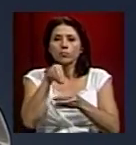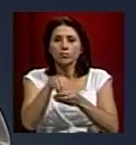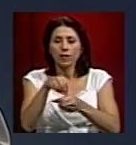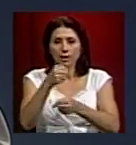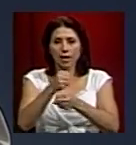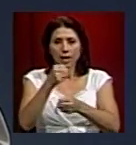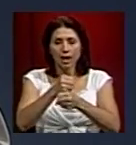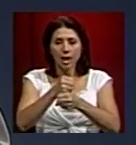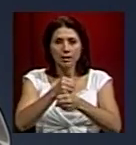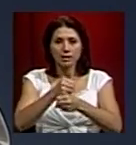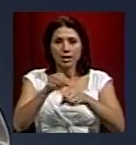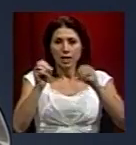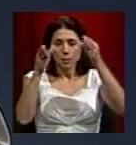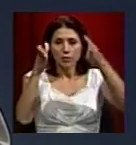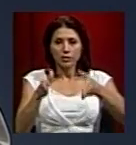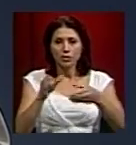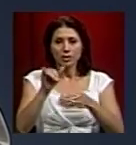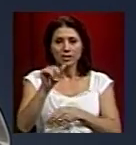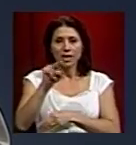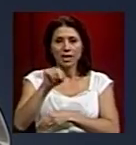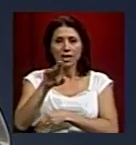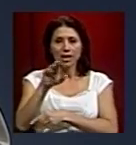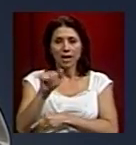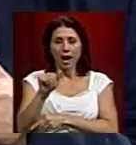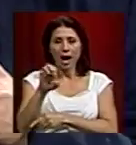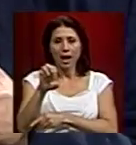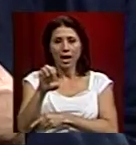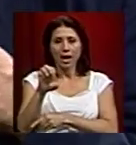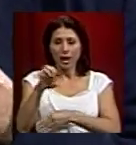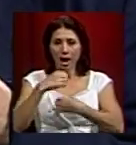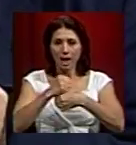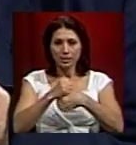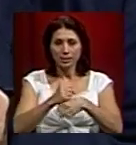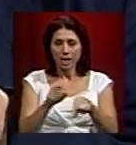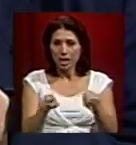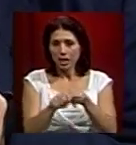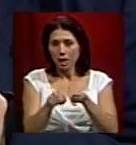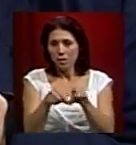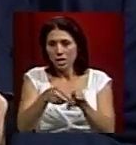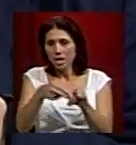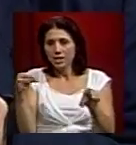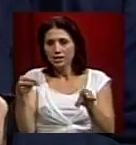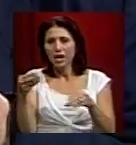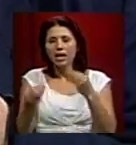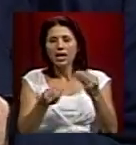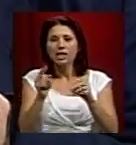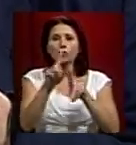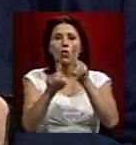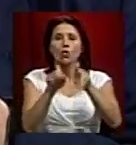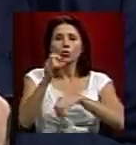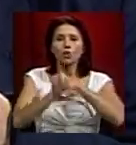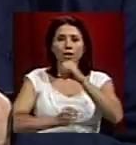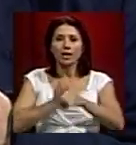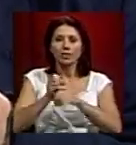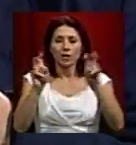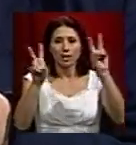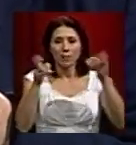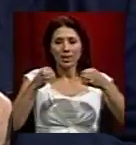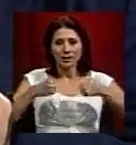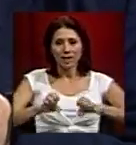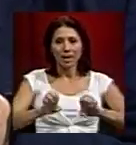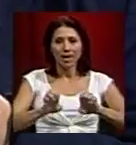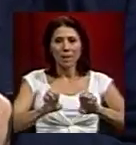que los profesores de INCAE hacen y también fuera de las horas de INCAE, es un consultor internacional en el tema de